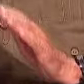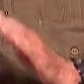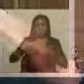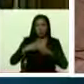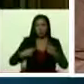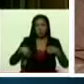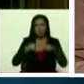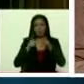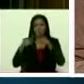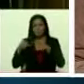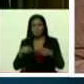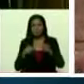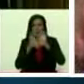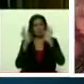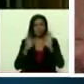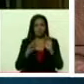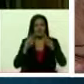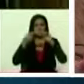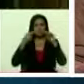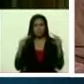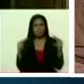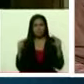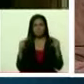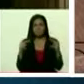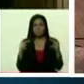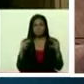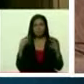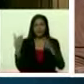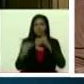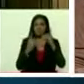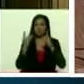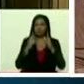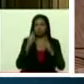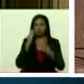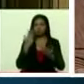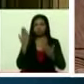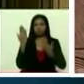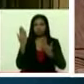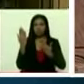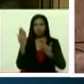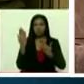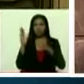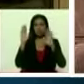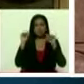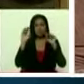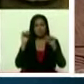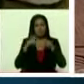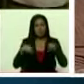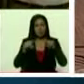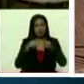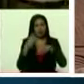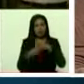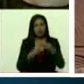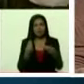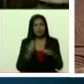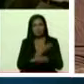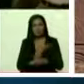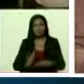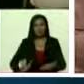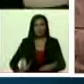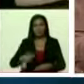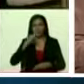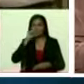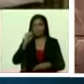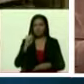el caso que pudiera haber una salida electoral, nuestras condiciones son muy sencillas. Tiene que haber un nuevo Consejo Nacional Electoral, tiene que haber un nuevo registro